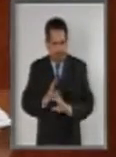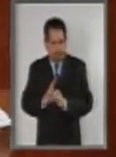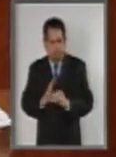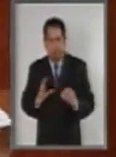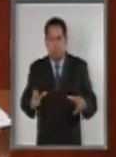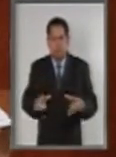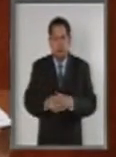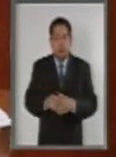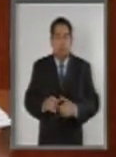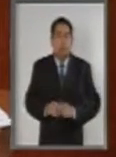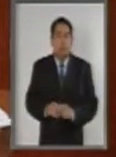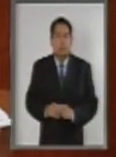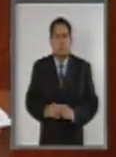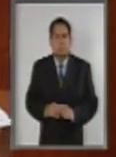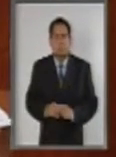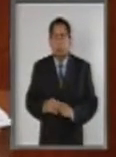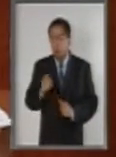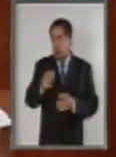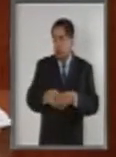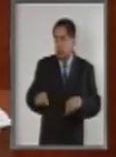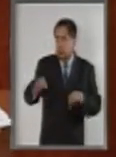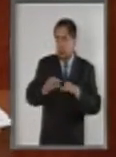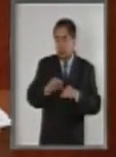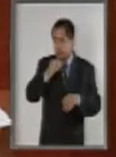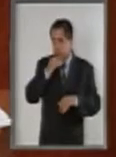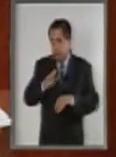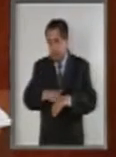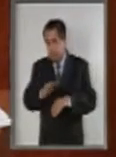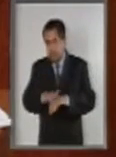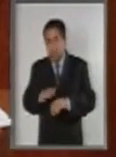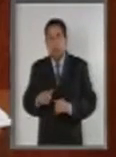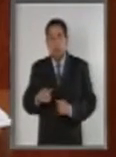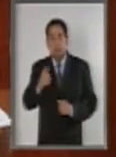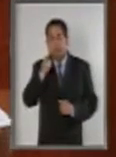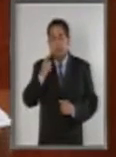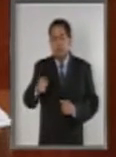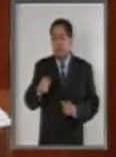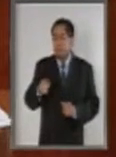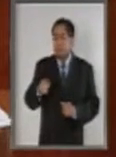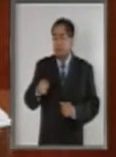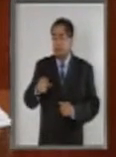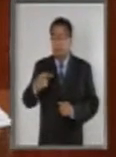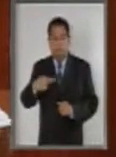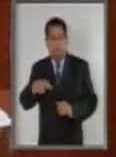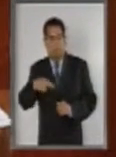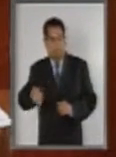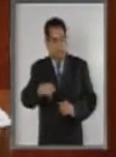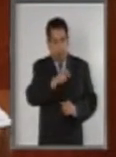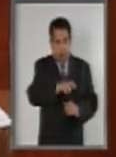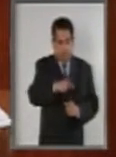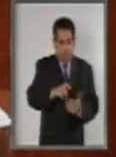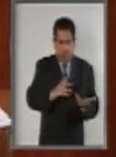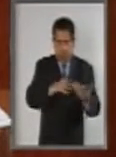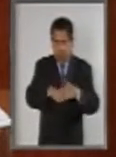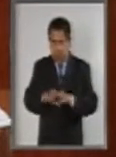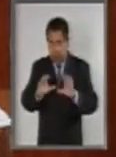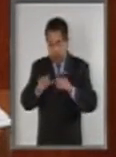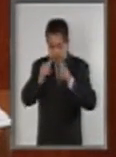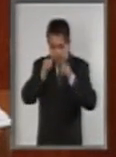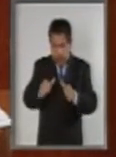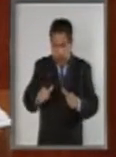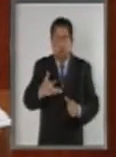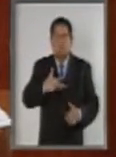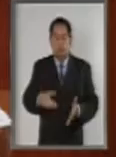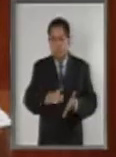Y en este sentido, es importante señalar que la plena integración de las personas es algo de